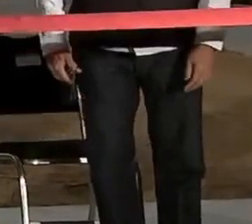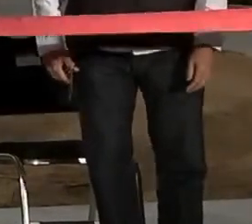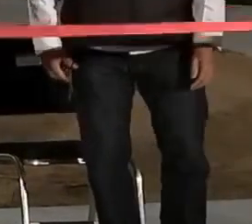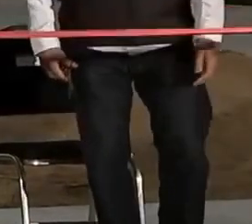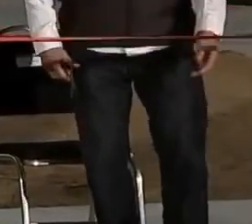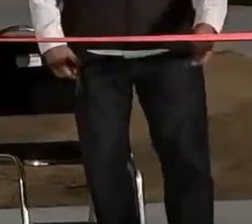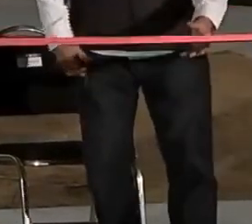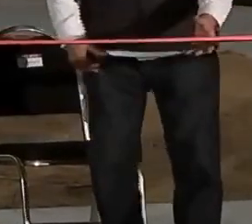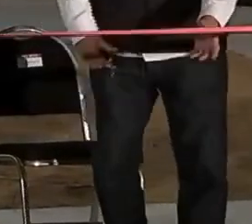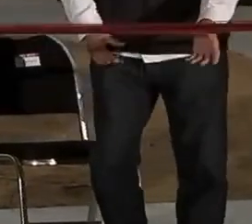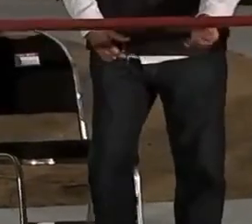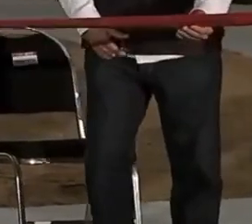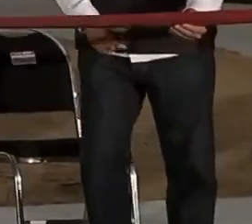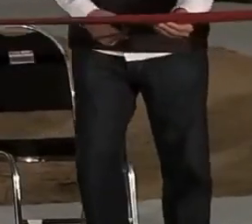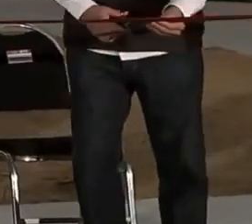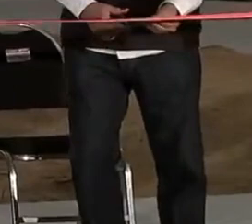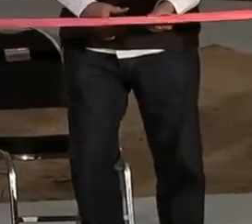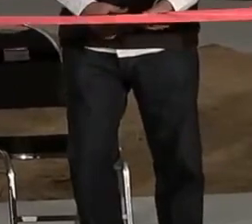Gracias.